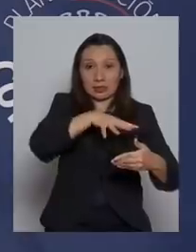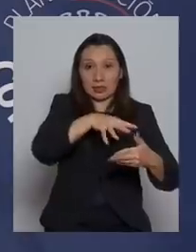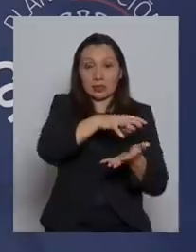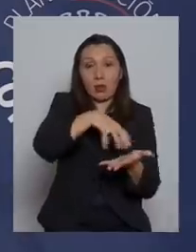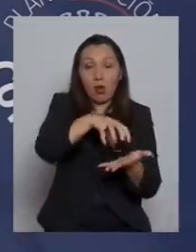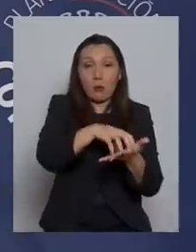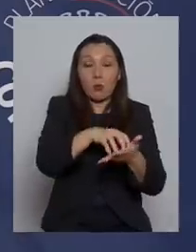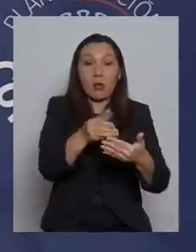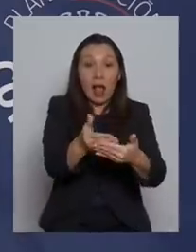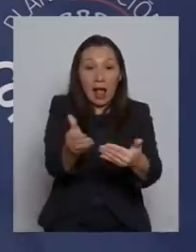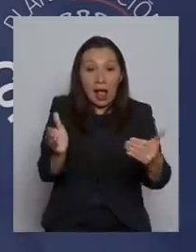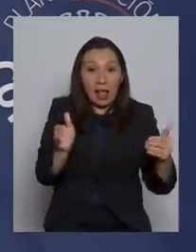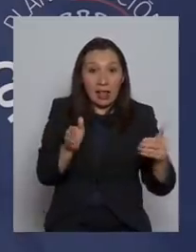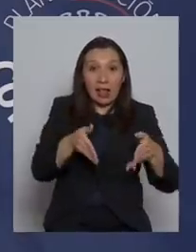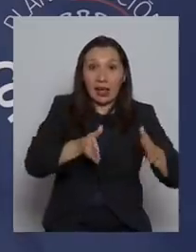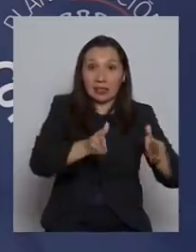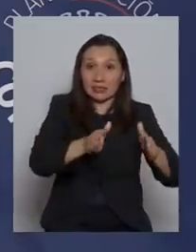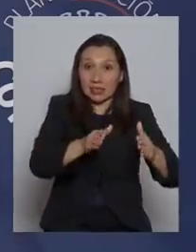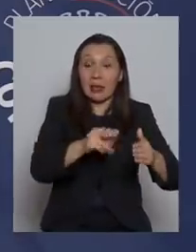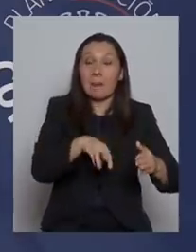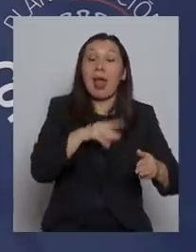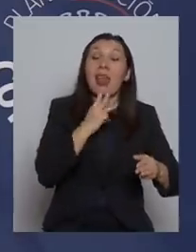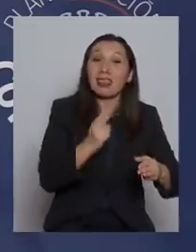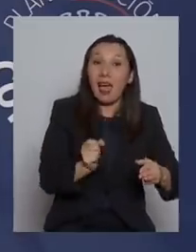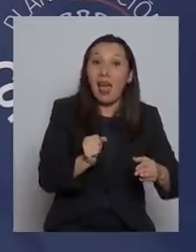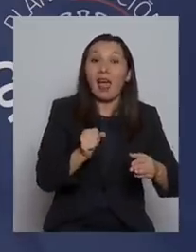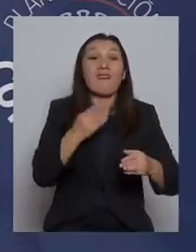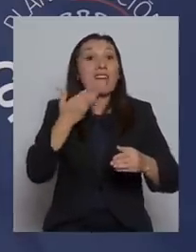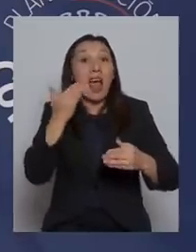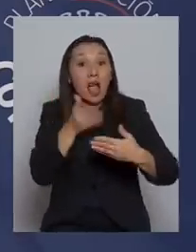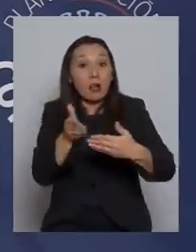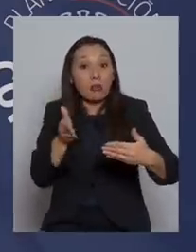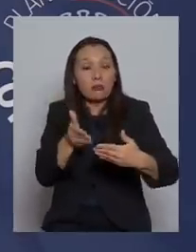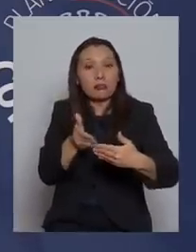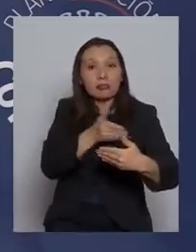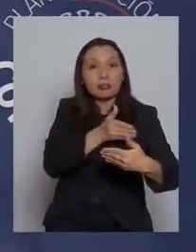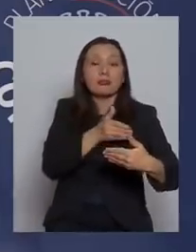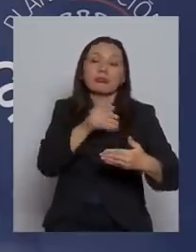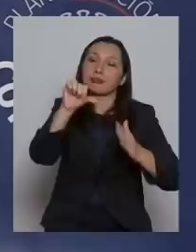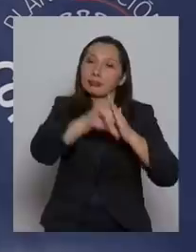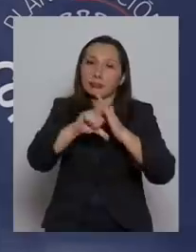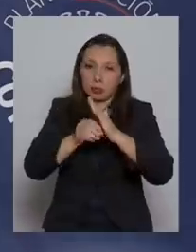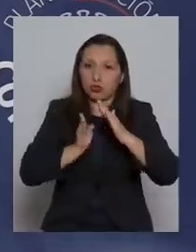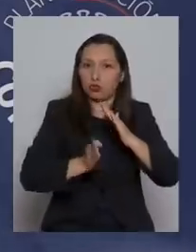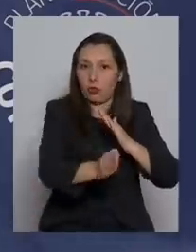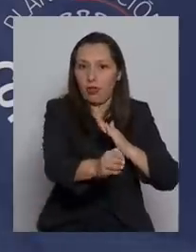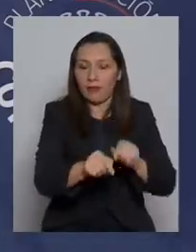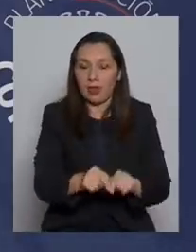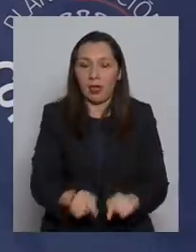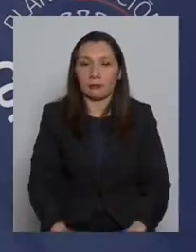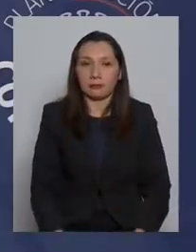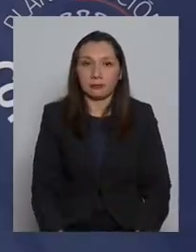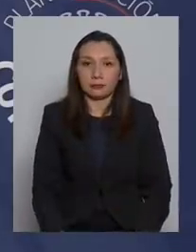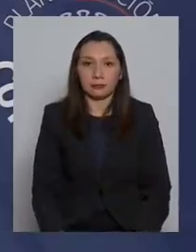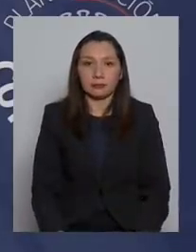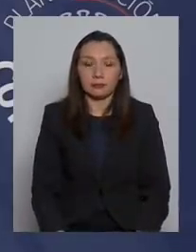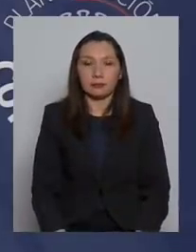de esa conjunción de avenidas va a quedar sujeto a cuarentena.